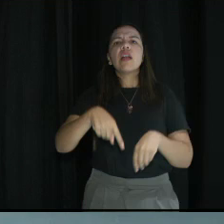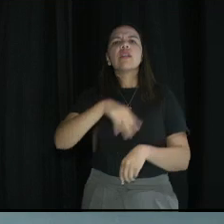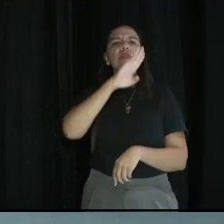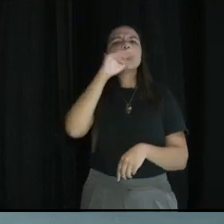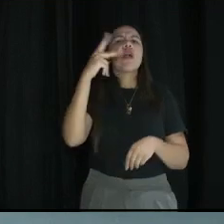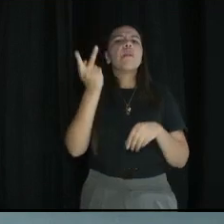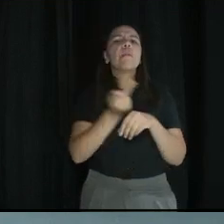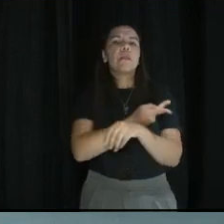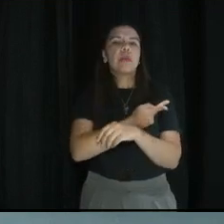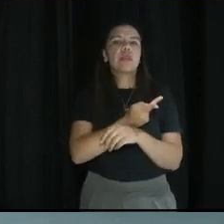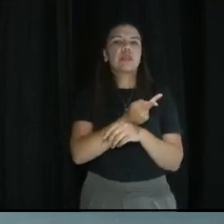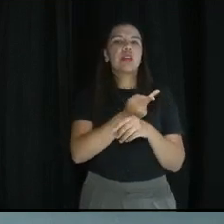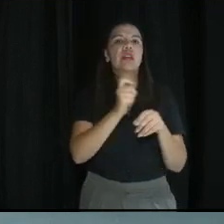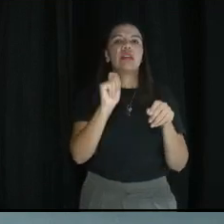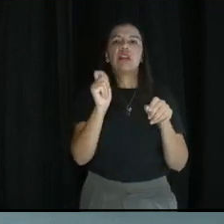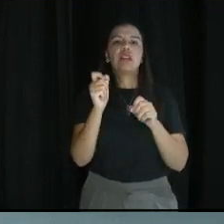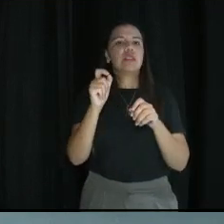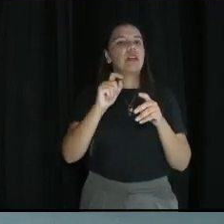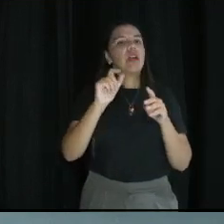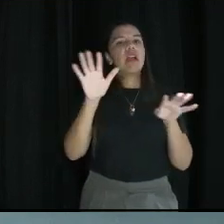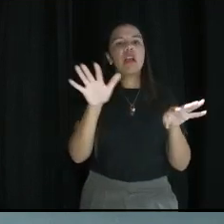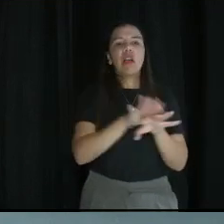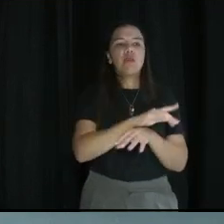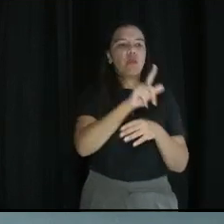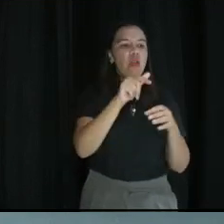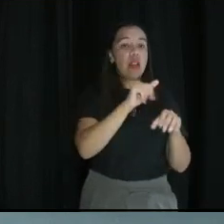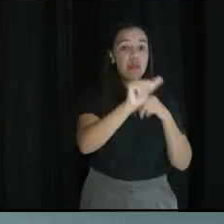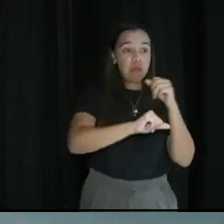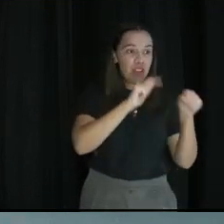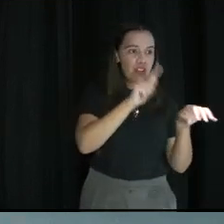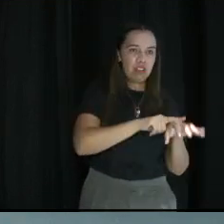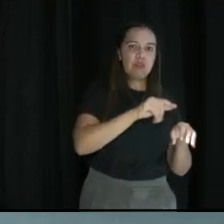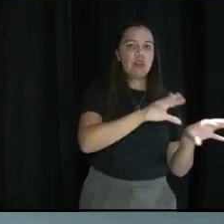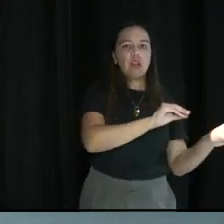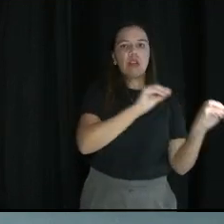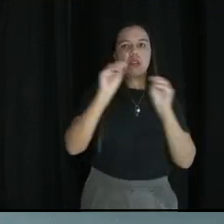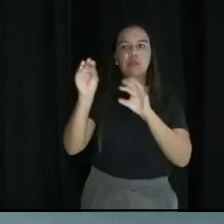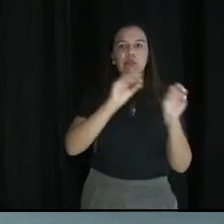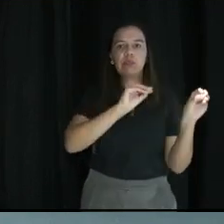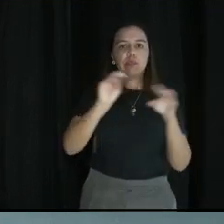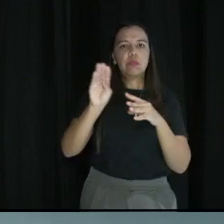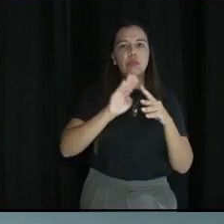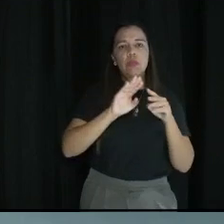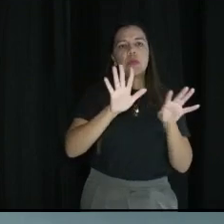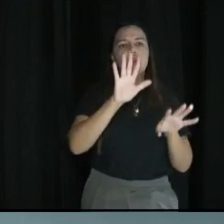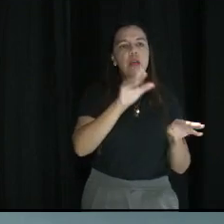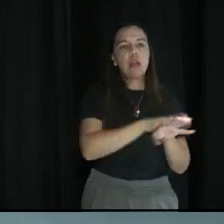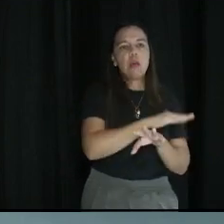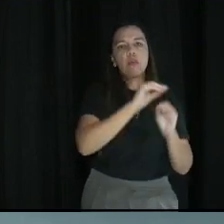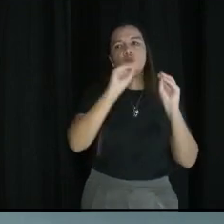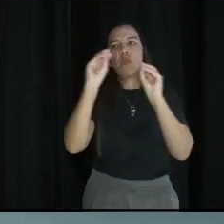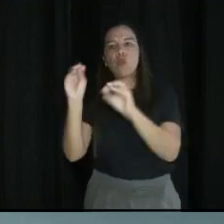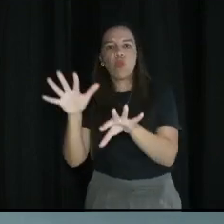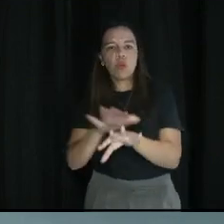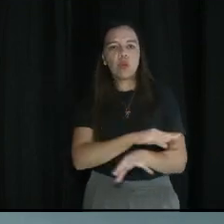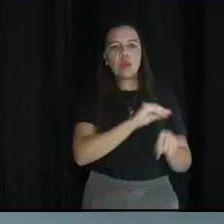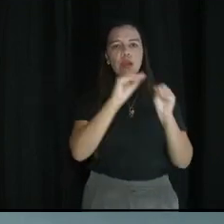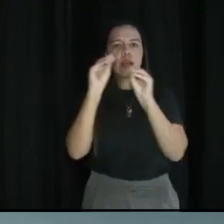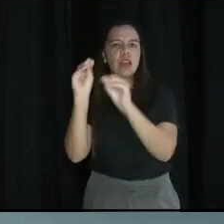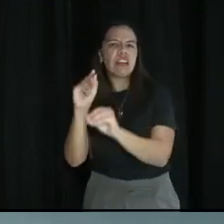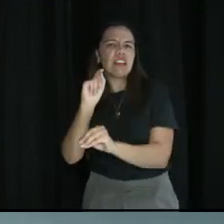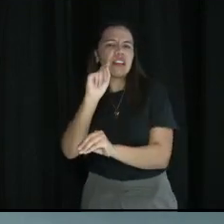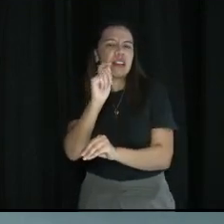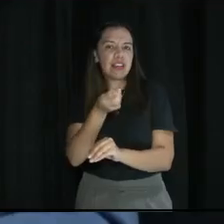actualmente? Desplazamientos de estos ejemplares, ¿sí? Movilidad de estos ejemplares. ¿Y qué trae la movilidad y el desplazamiento?